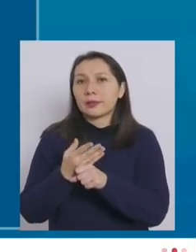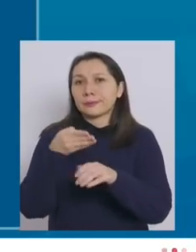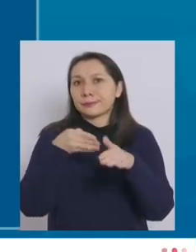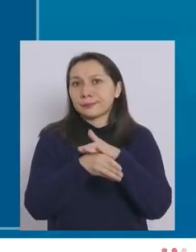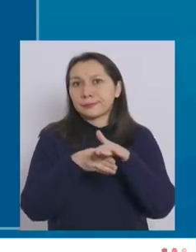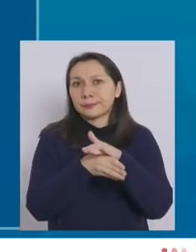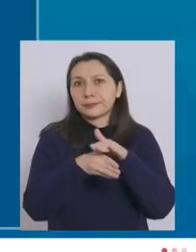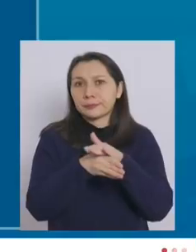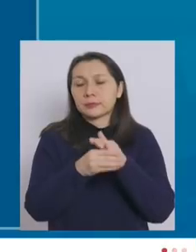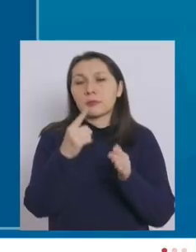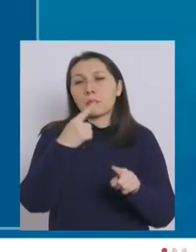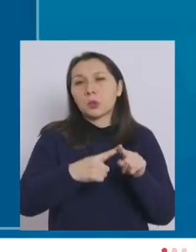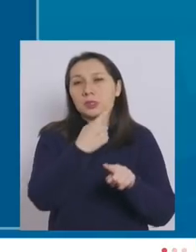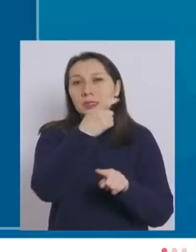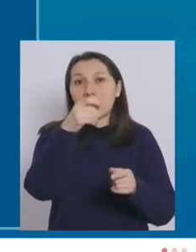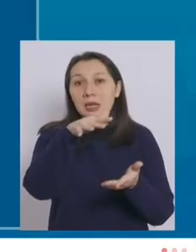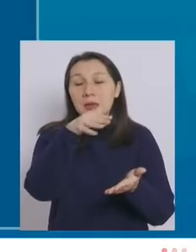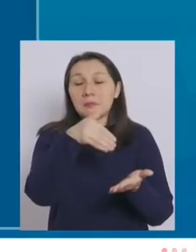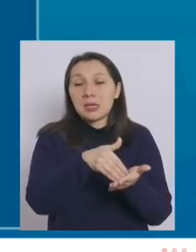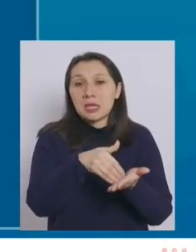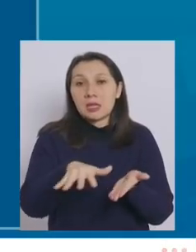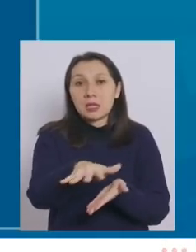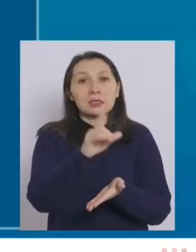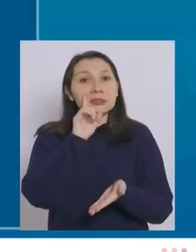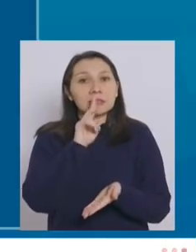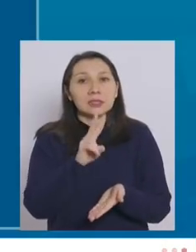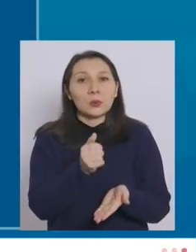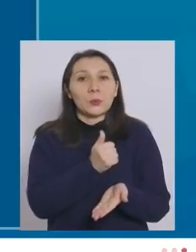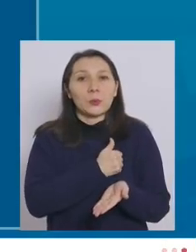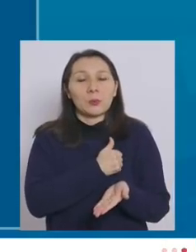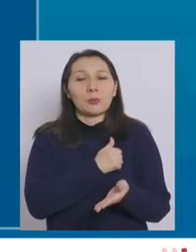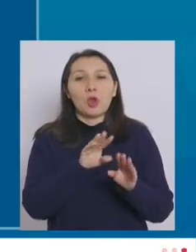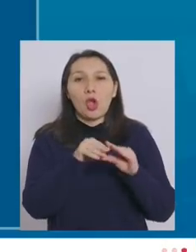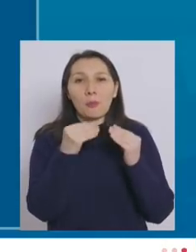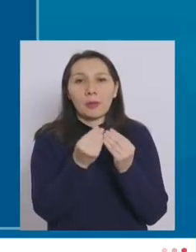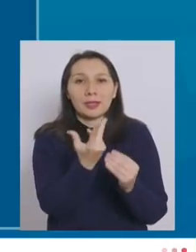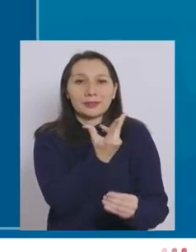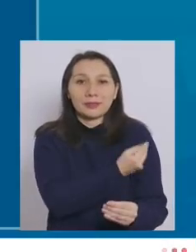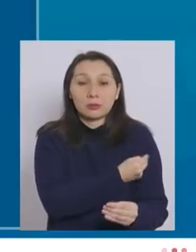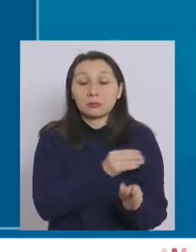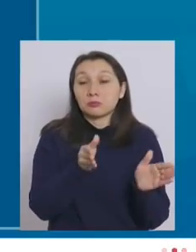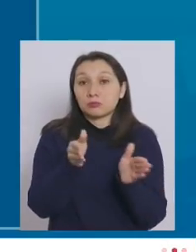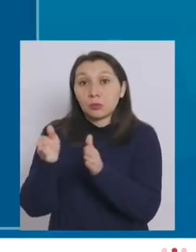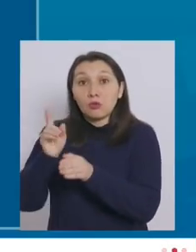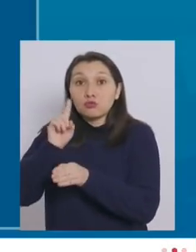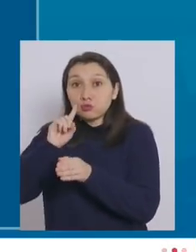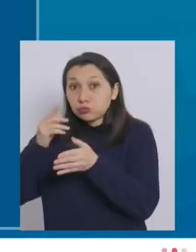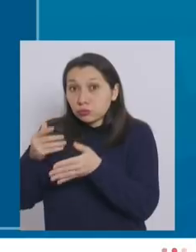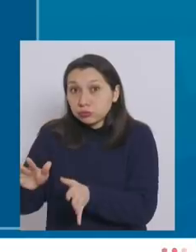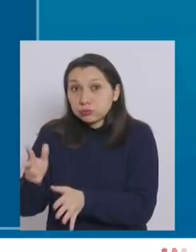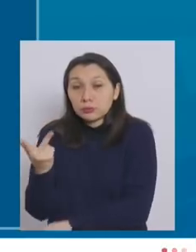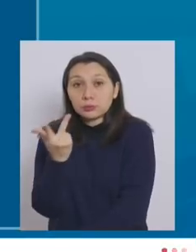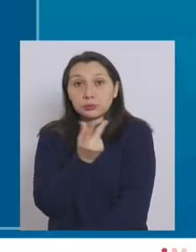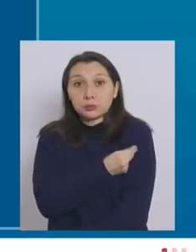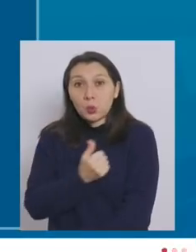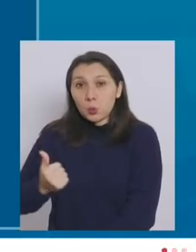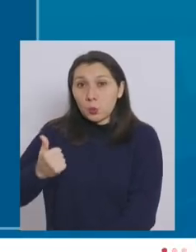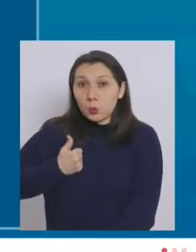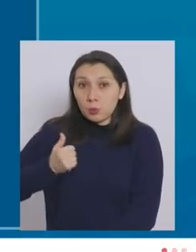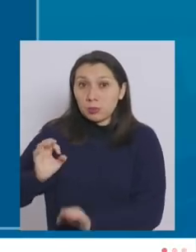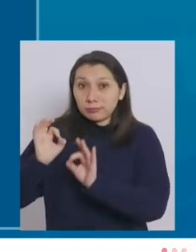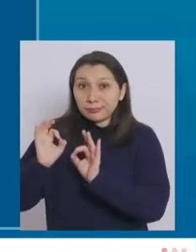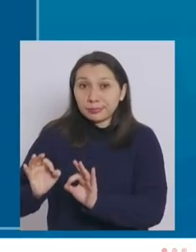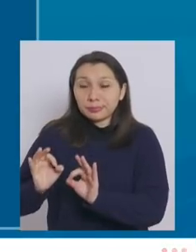ingresan a UCI por 100.000 habitantes cuando no tienen su esquema completo. En cambio, si tienen su esquema completo, en ese